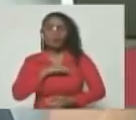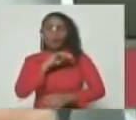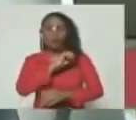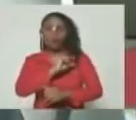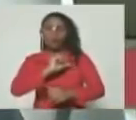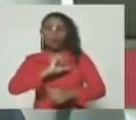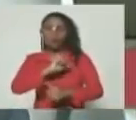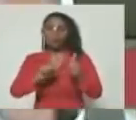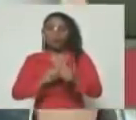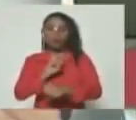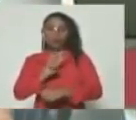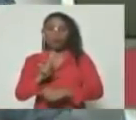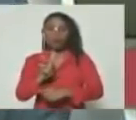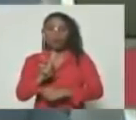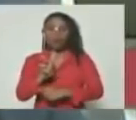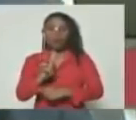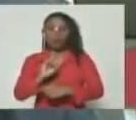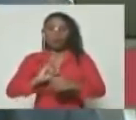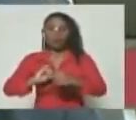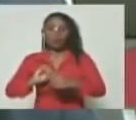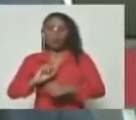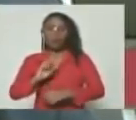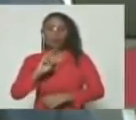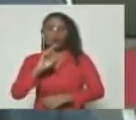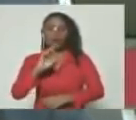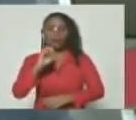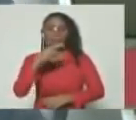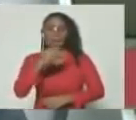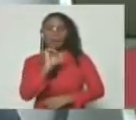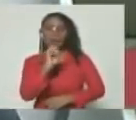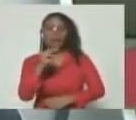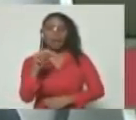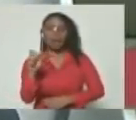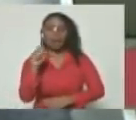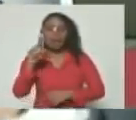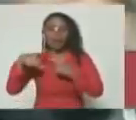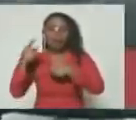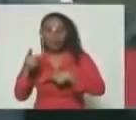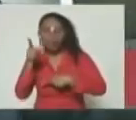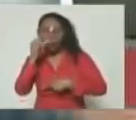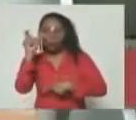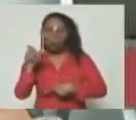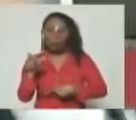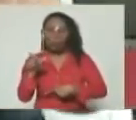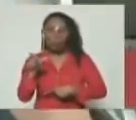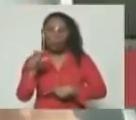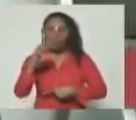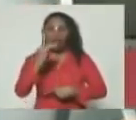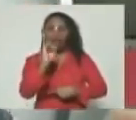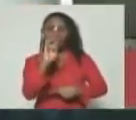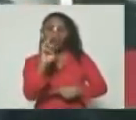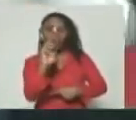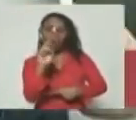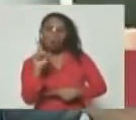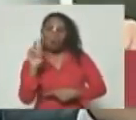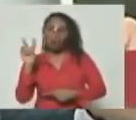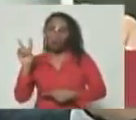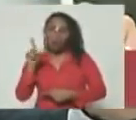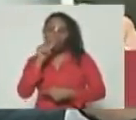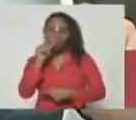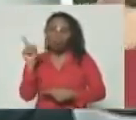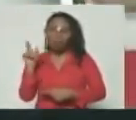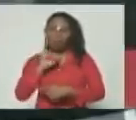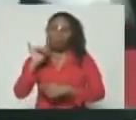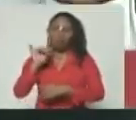vicepresidente social, Eduardo Piñate, y nuestro ministro del Poder Popular para el Proceso Social del Trabajo, José Ramón Rivero. Allí están sentados los actores que de paso